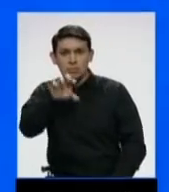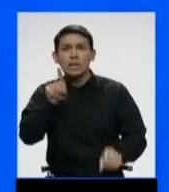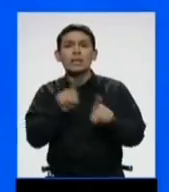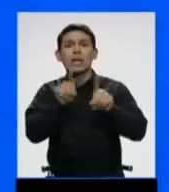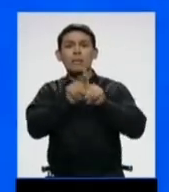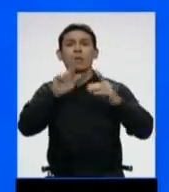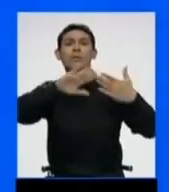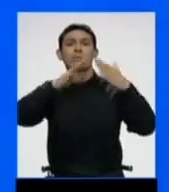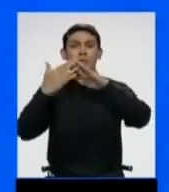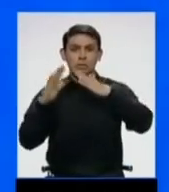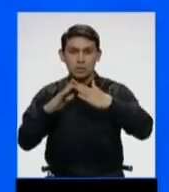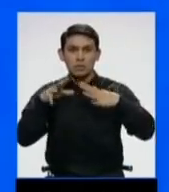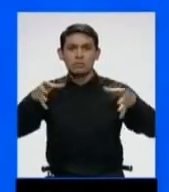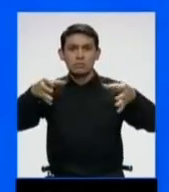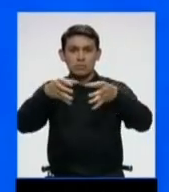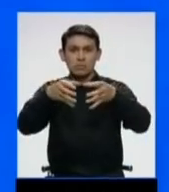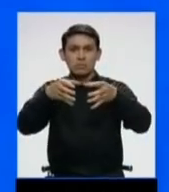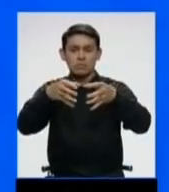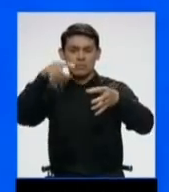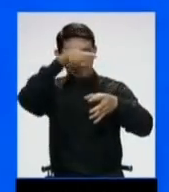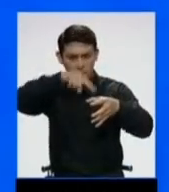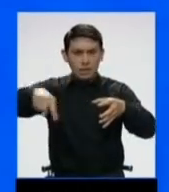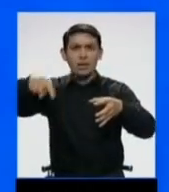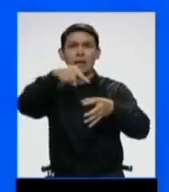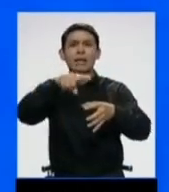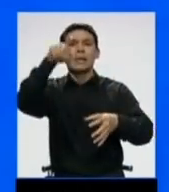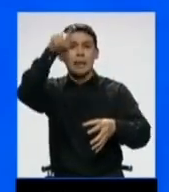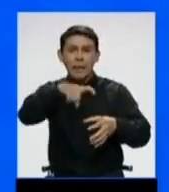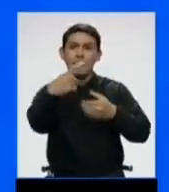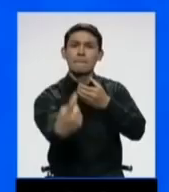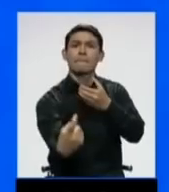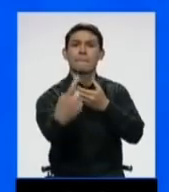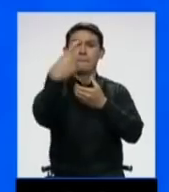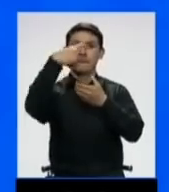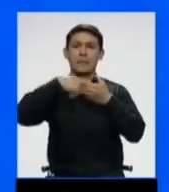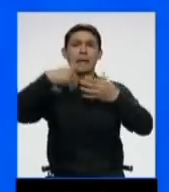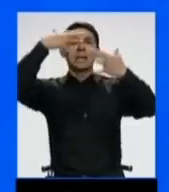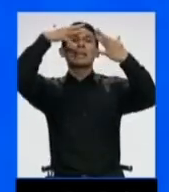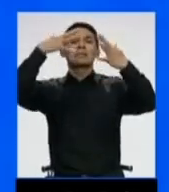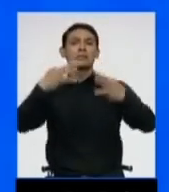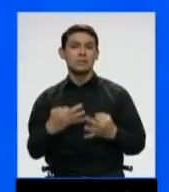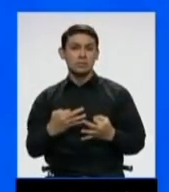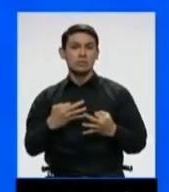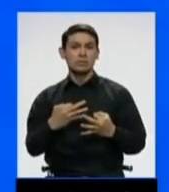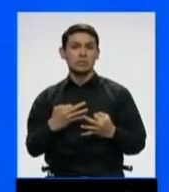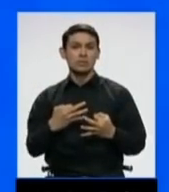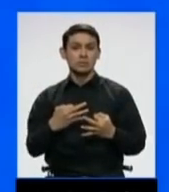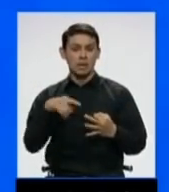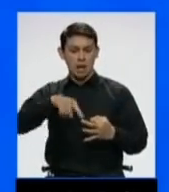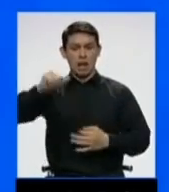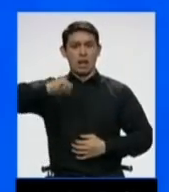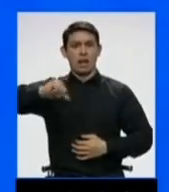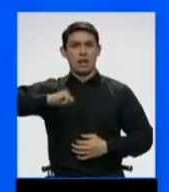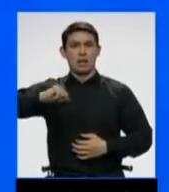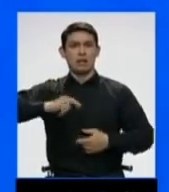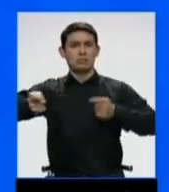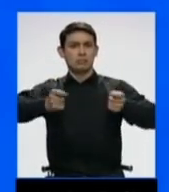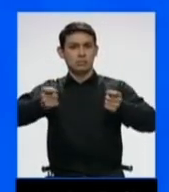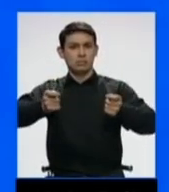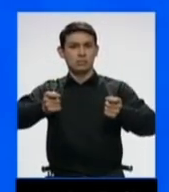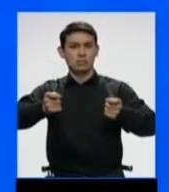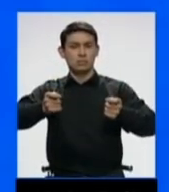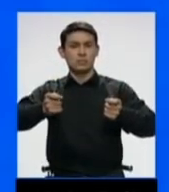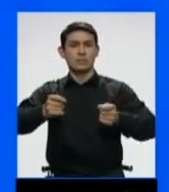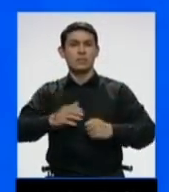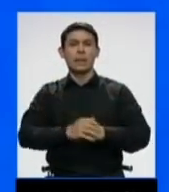la comunidad, porque la comunidad también tiene que ser partícipe de las decisiones que tome el alcalde metropolitano.